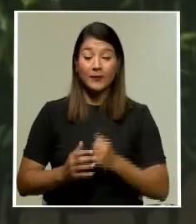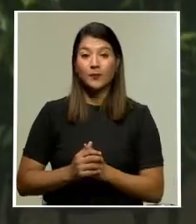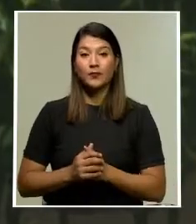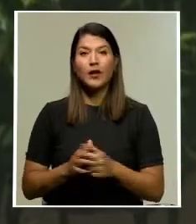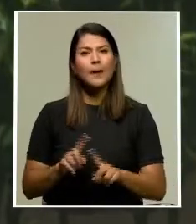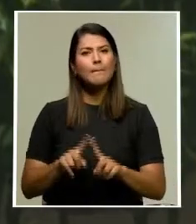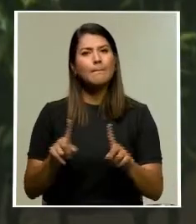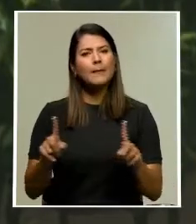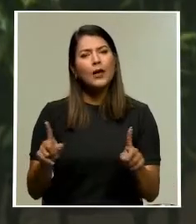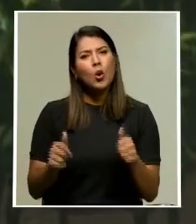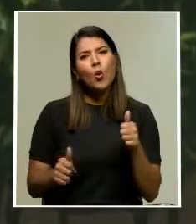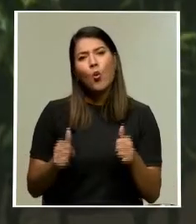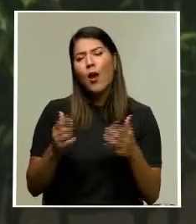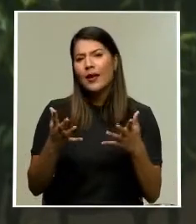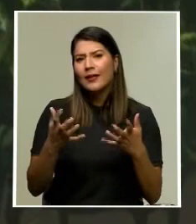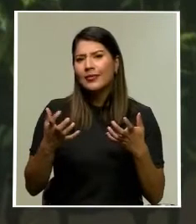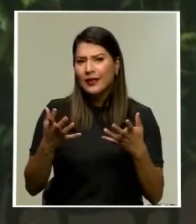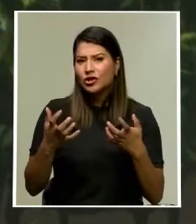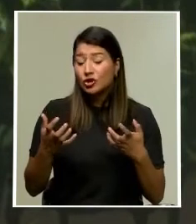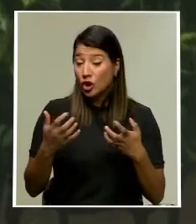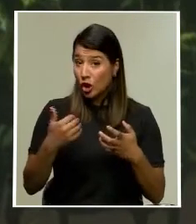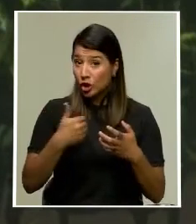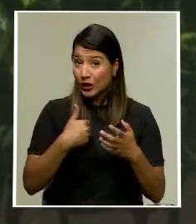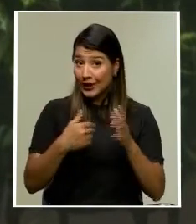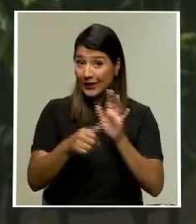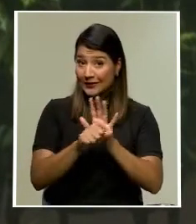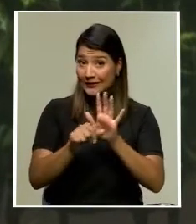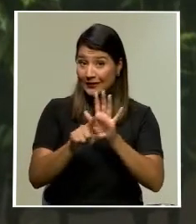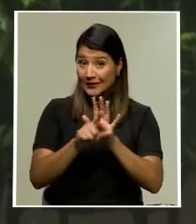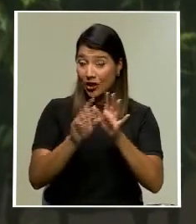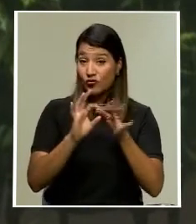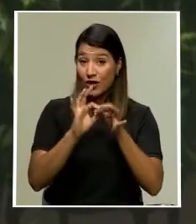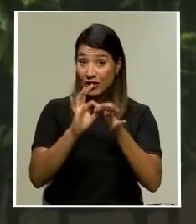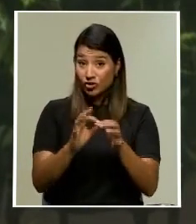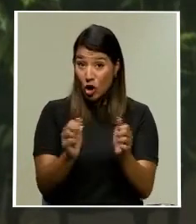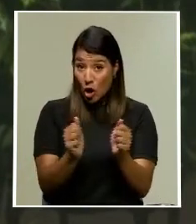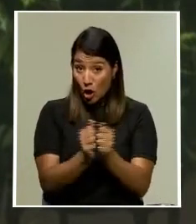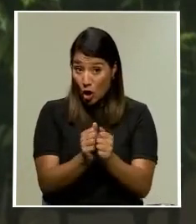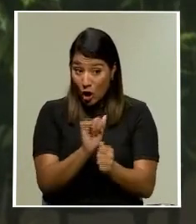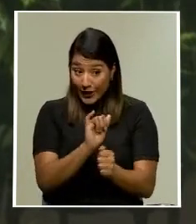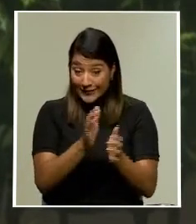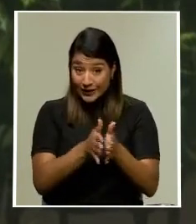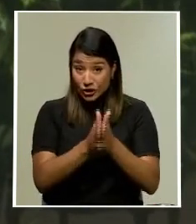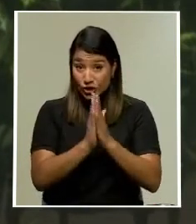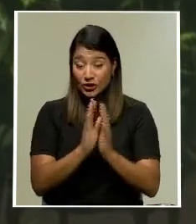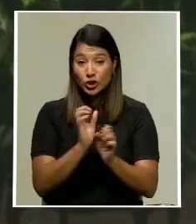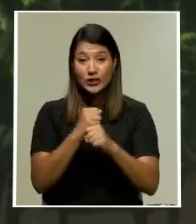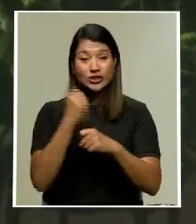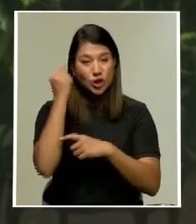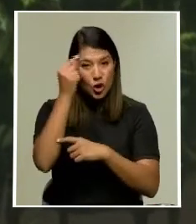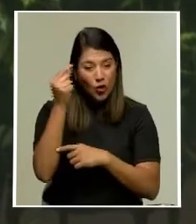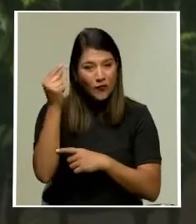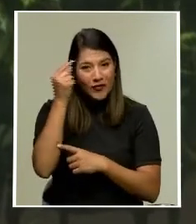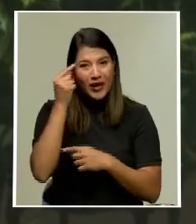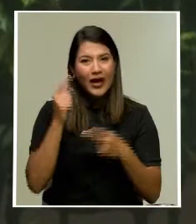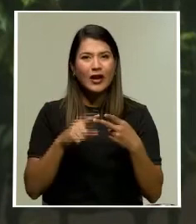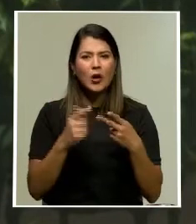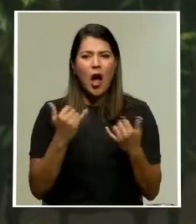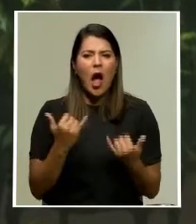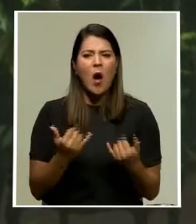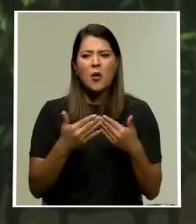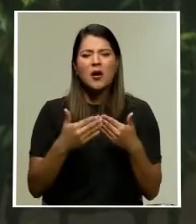es la intención acá en el Congreso con respecto a esta solicitud del gobierno? ¿Qué es lo que